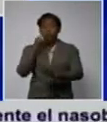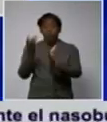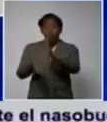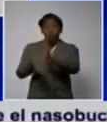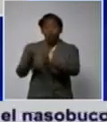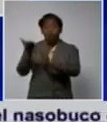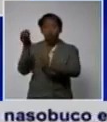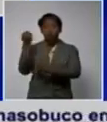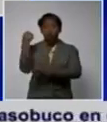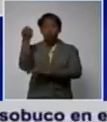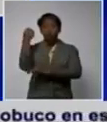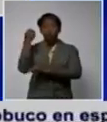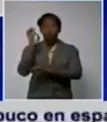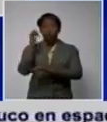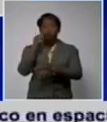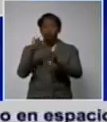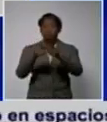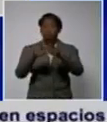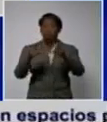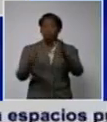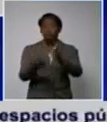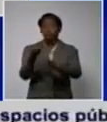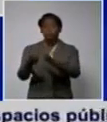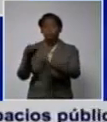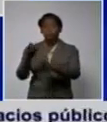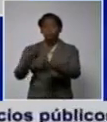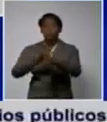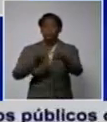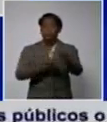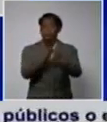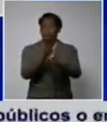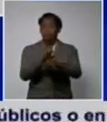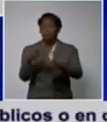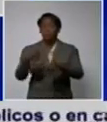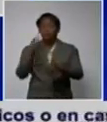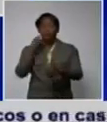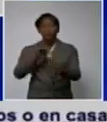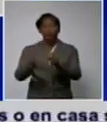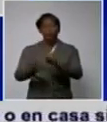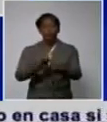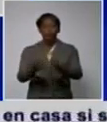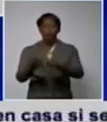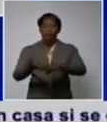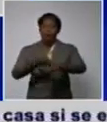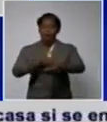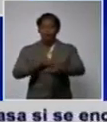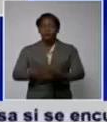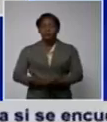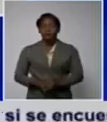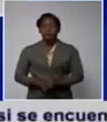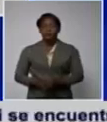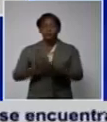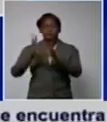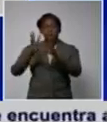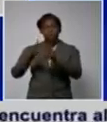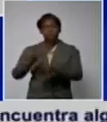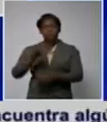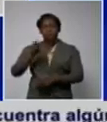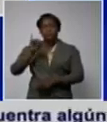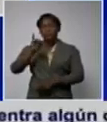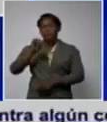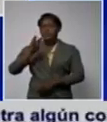febrero, con un total de 63 fallecidos